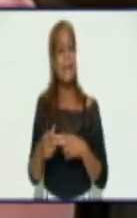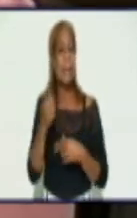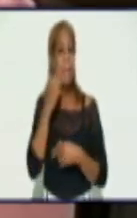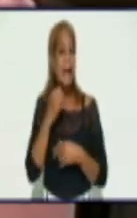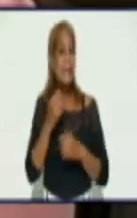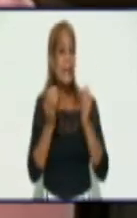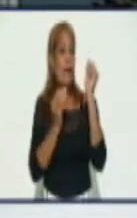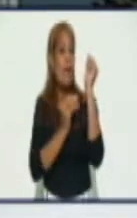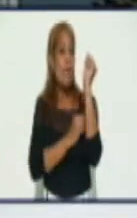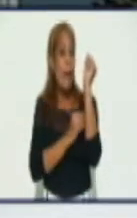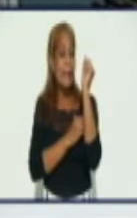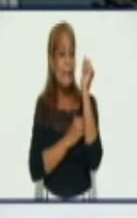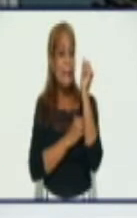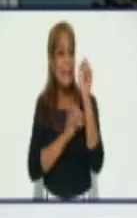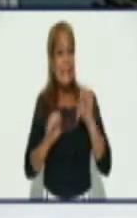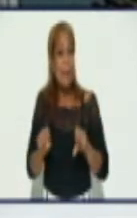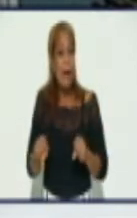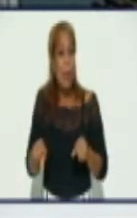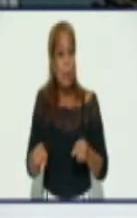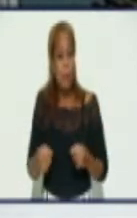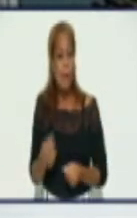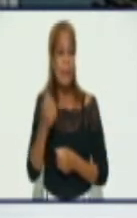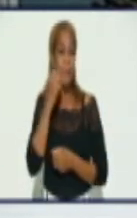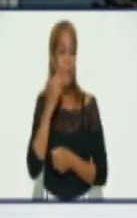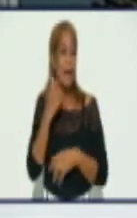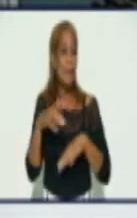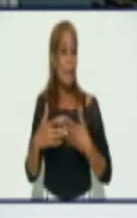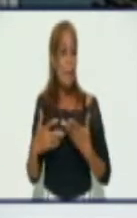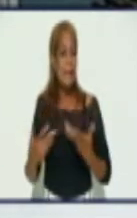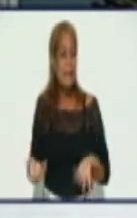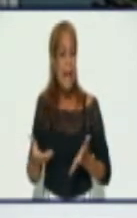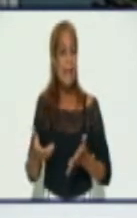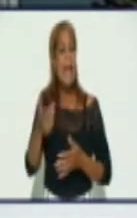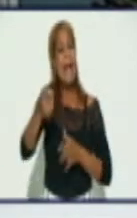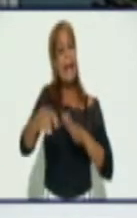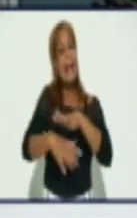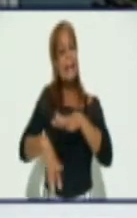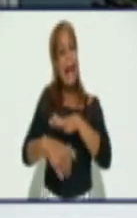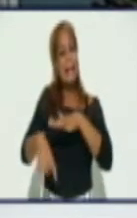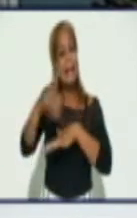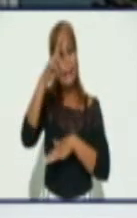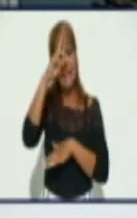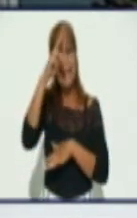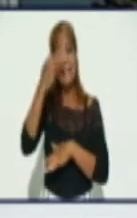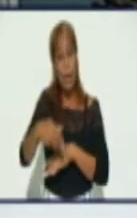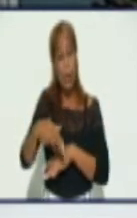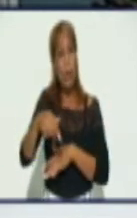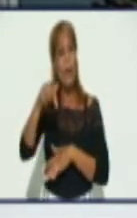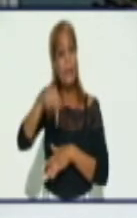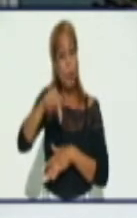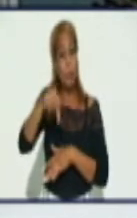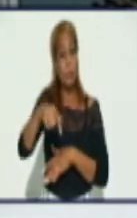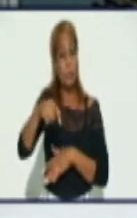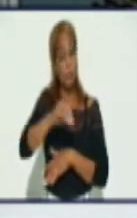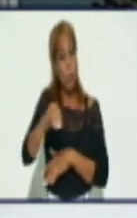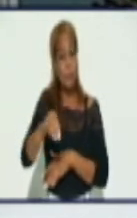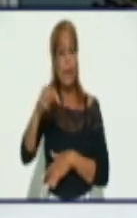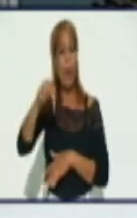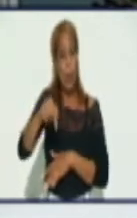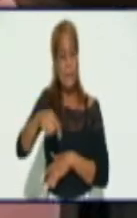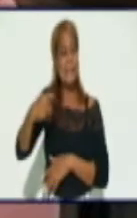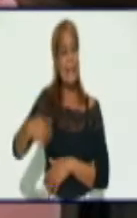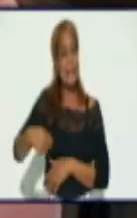¿Qué va a estar pasando en el centro de las áreas de salud, que es donde se decide hoy esta panorámica que vive el territorio? Por